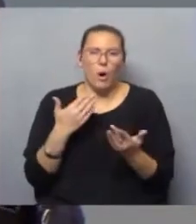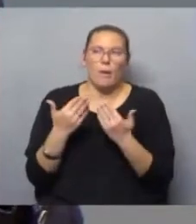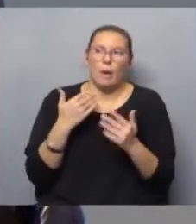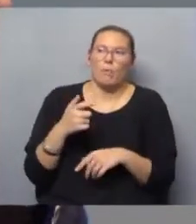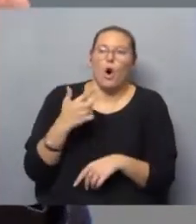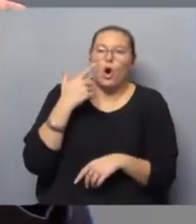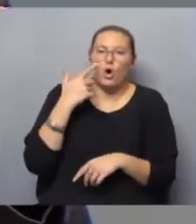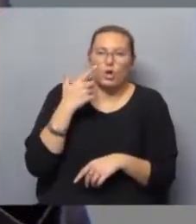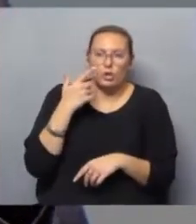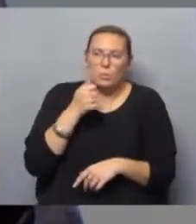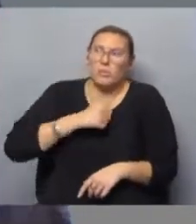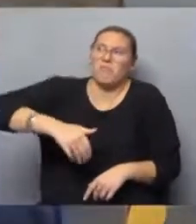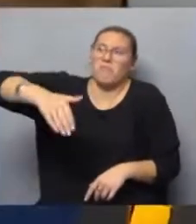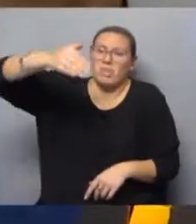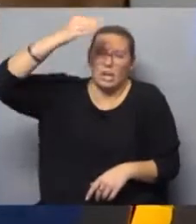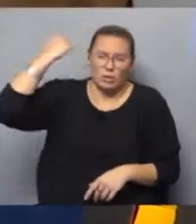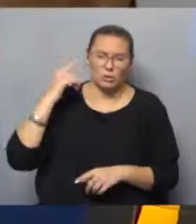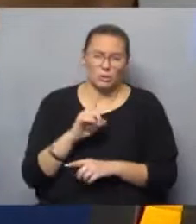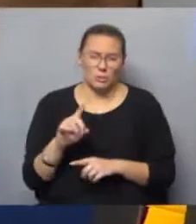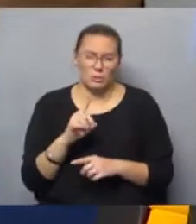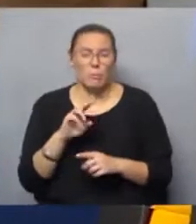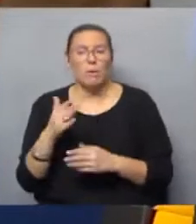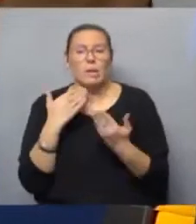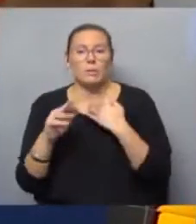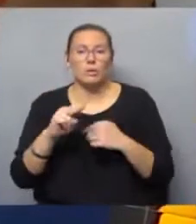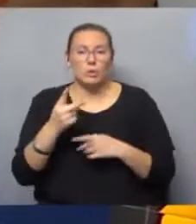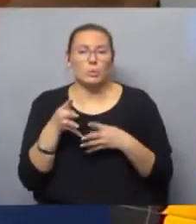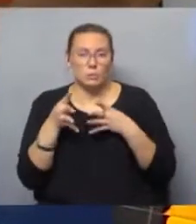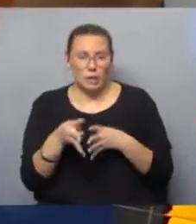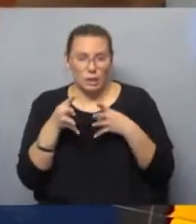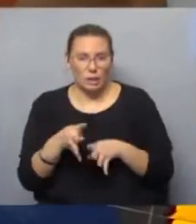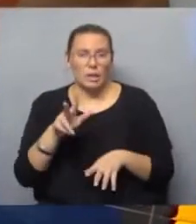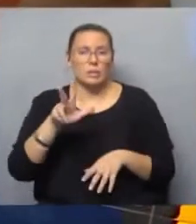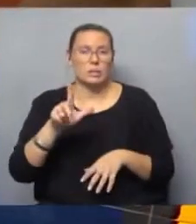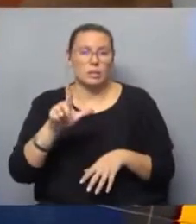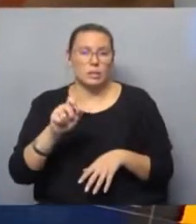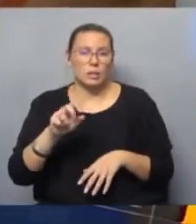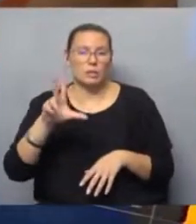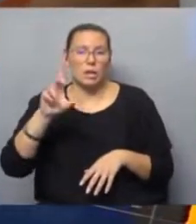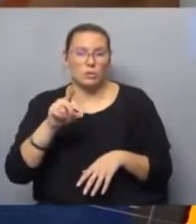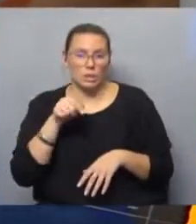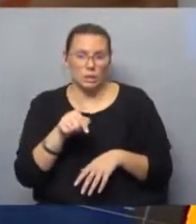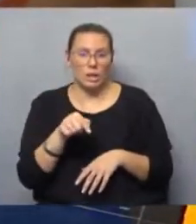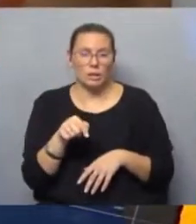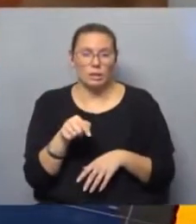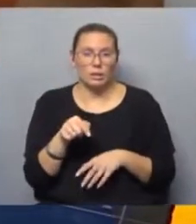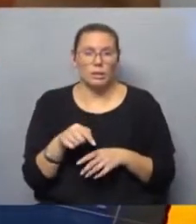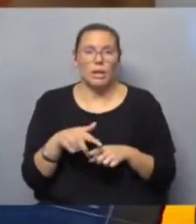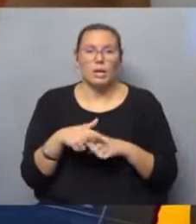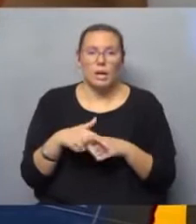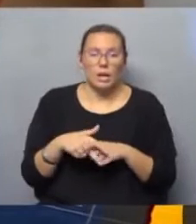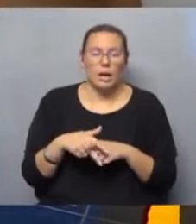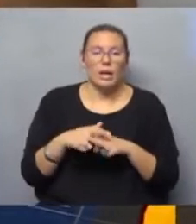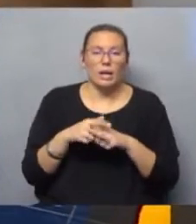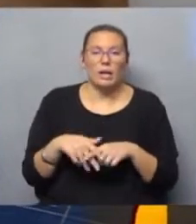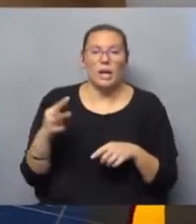conocimiento muy antiguo. No, claro, después de la Segunda Guerra, exacto, 70, 80 años ahí atrás. fue donde más se impulsó a partir de esas herramientas. La teoría tectónica